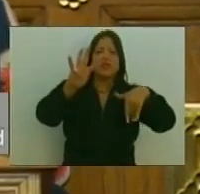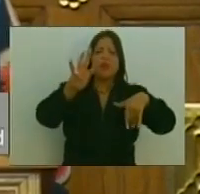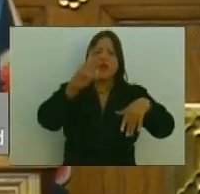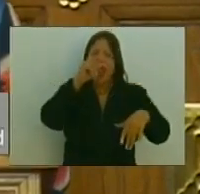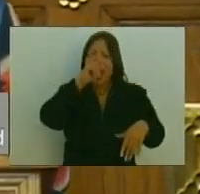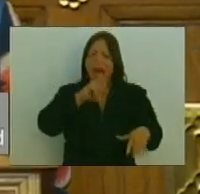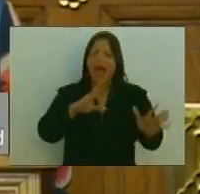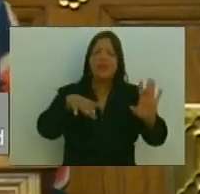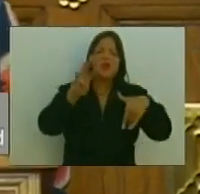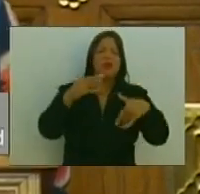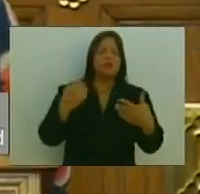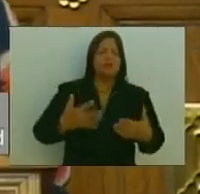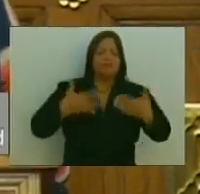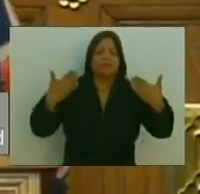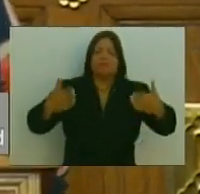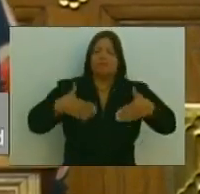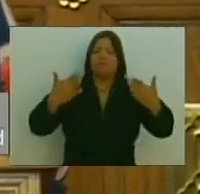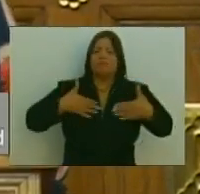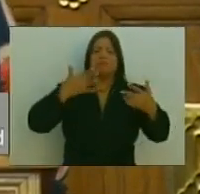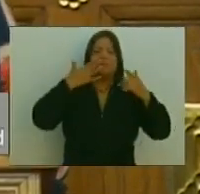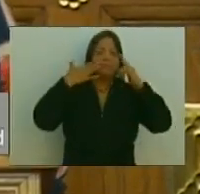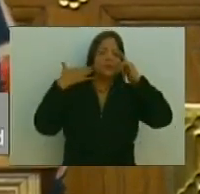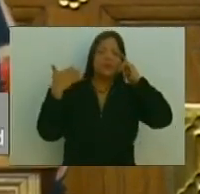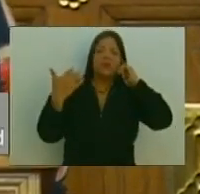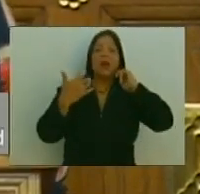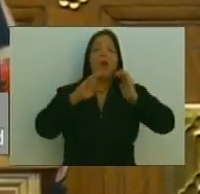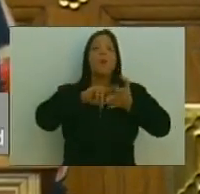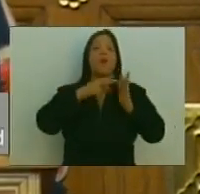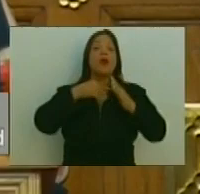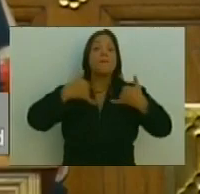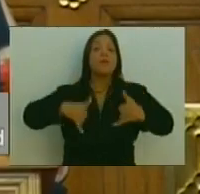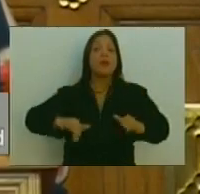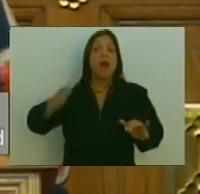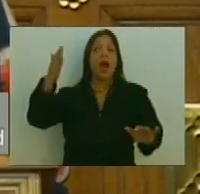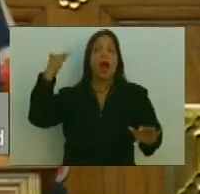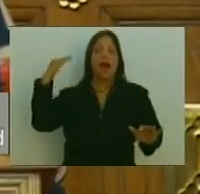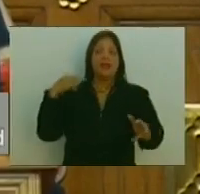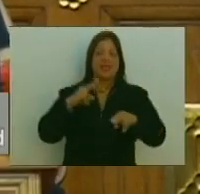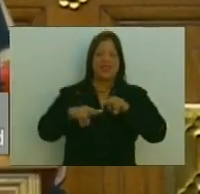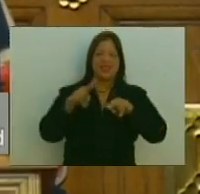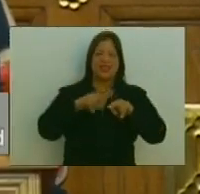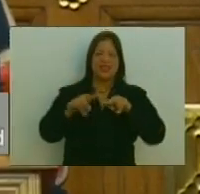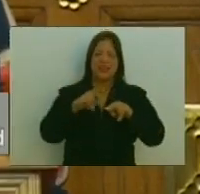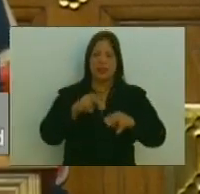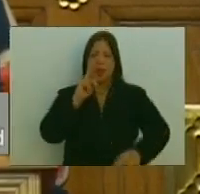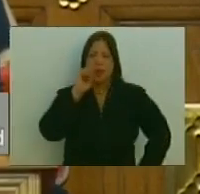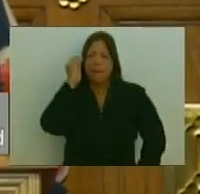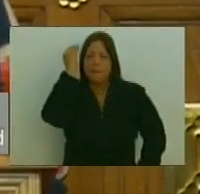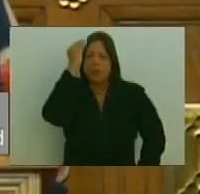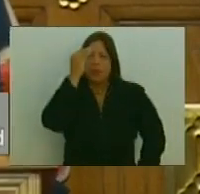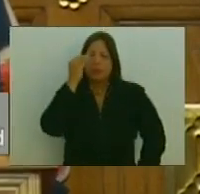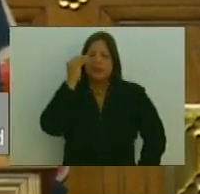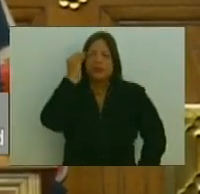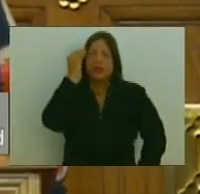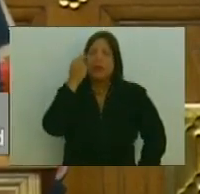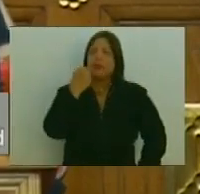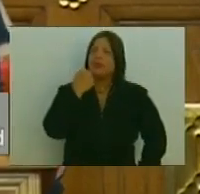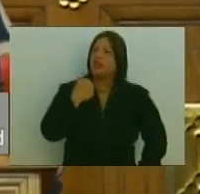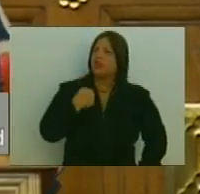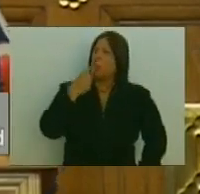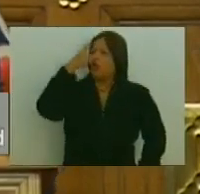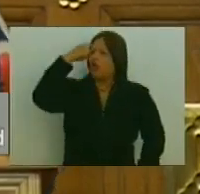mamá orgullosísima. Porque en mis tiempos, cuando era niña, a veces pensaba y decía, Dios